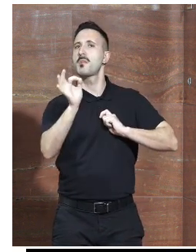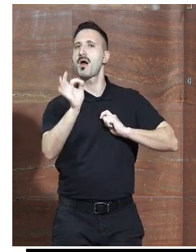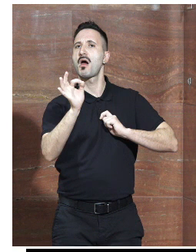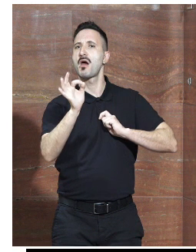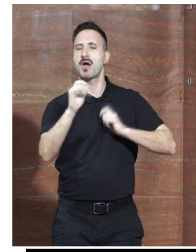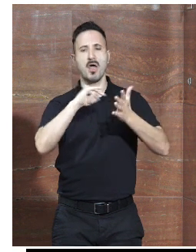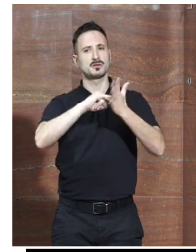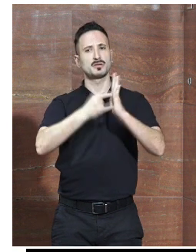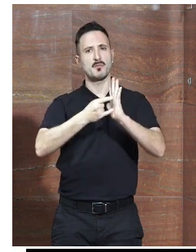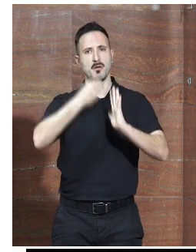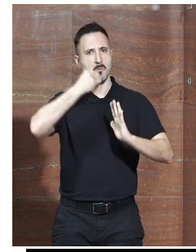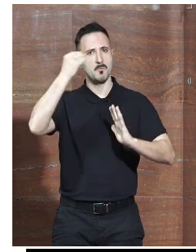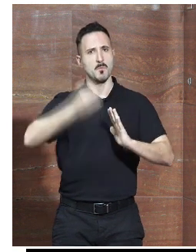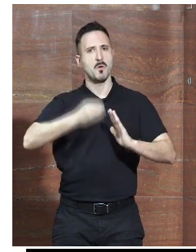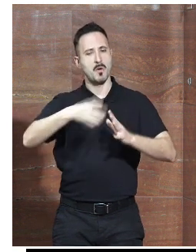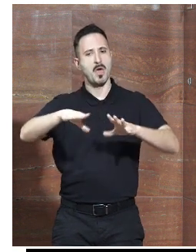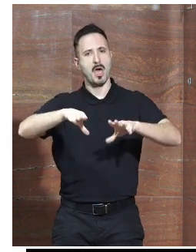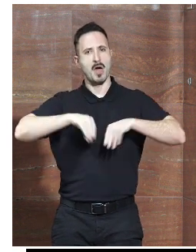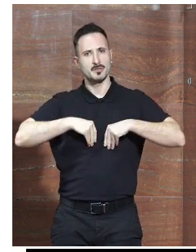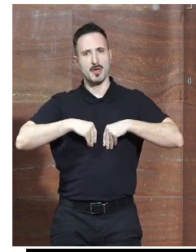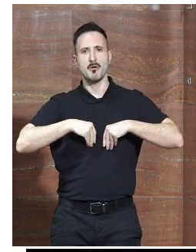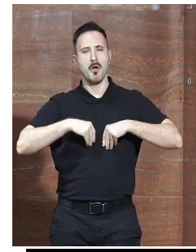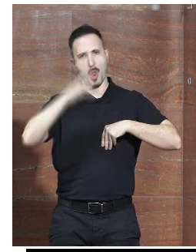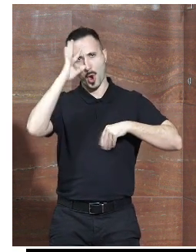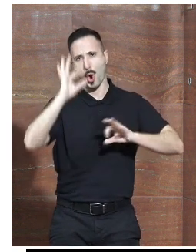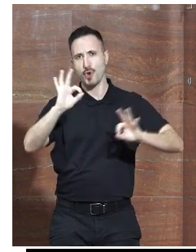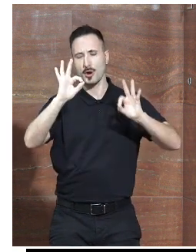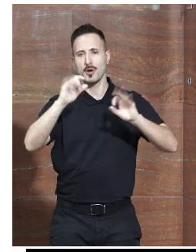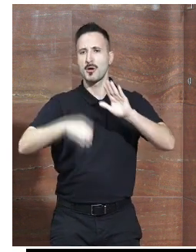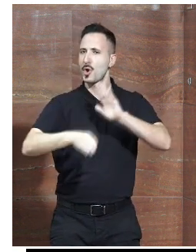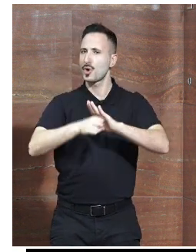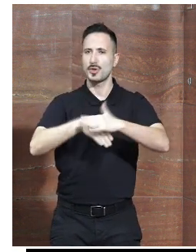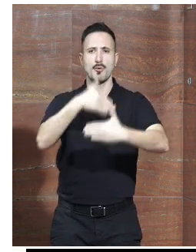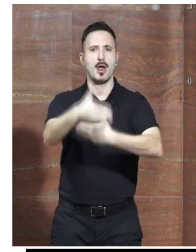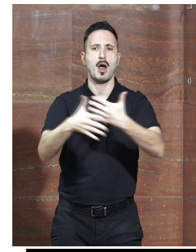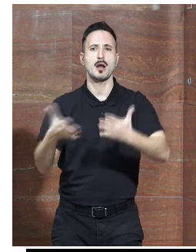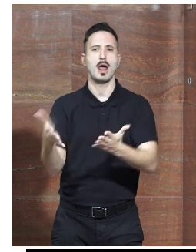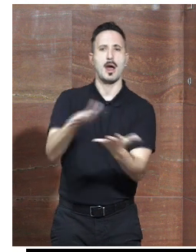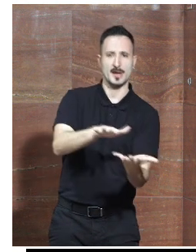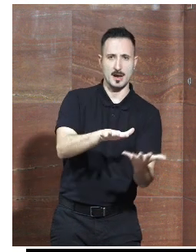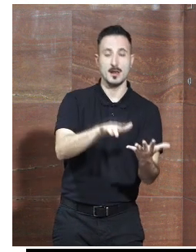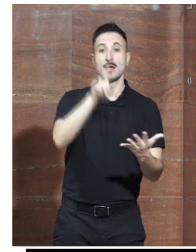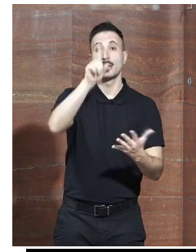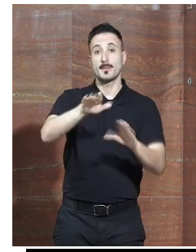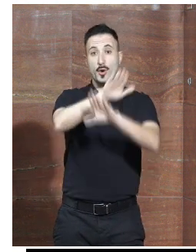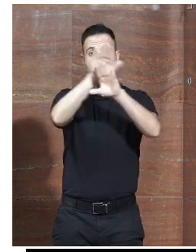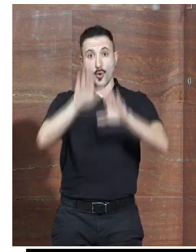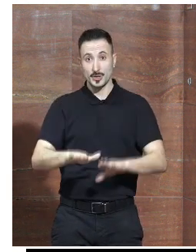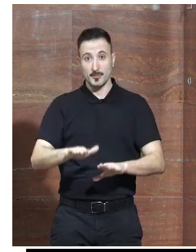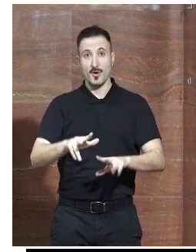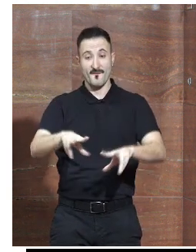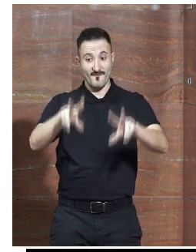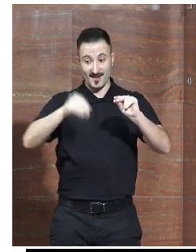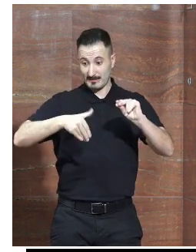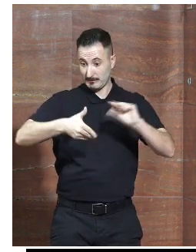por este sistema ha tenido sentido, ¿no? Y hay que seguir apostando, hay que seguir trabajando en ello. Y por último, ya para acabar, estamos trabajando